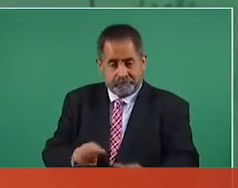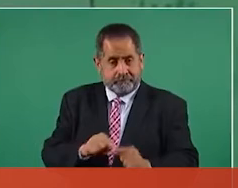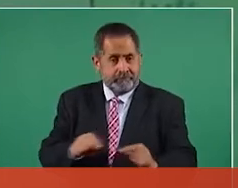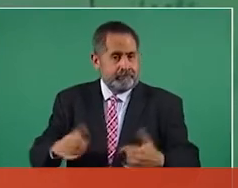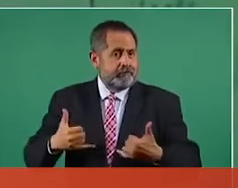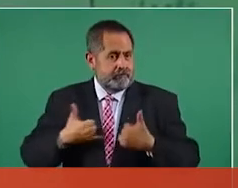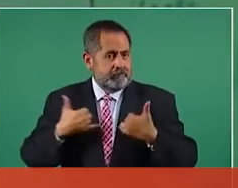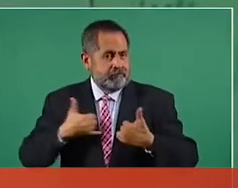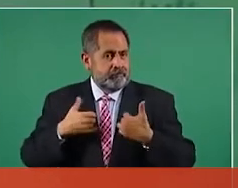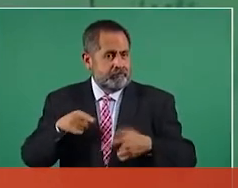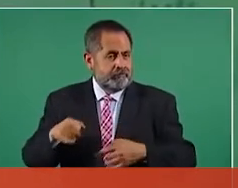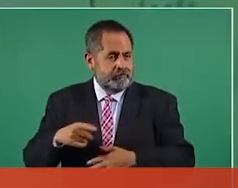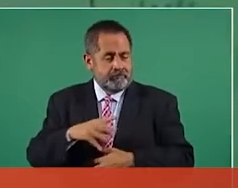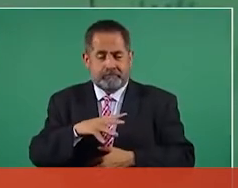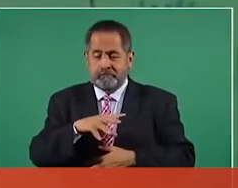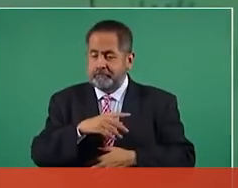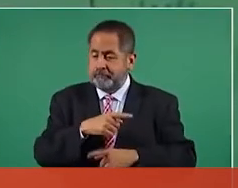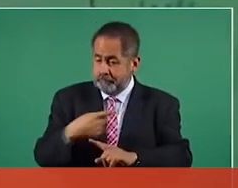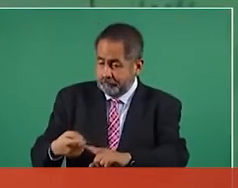jóvenes